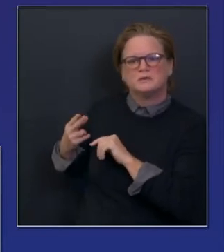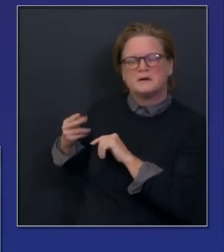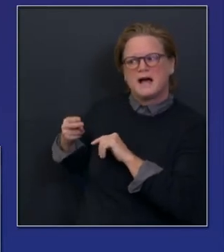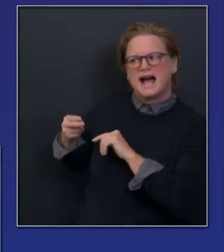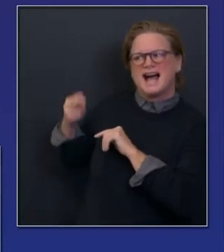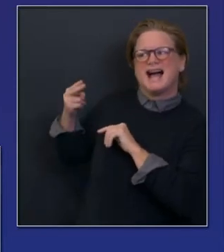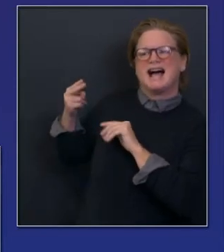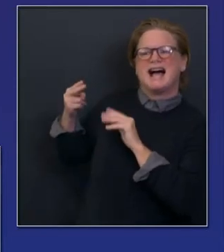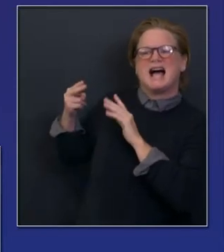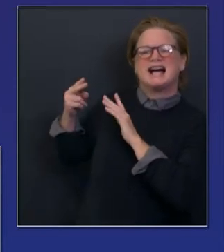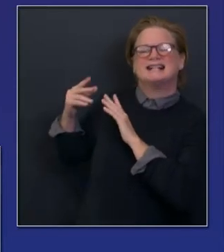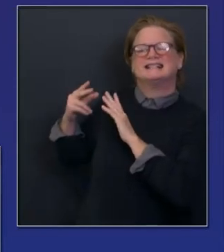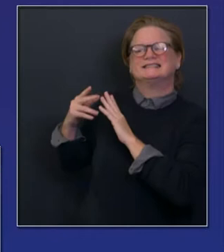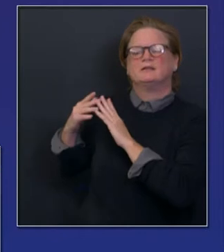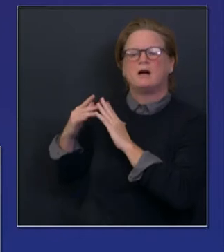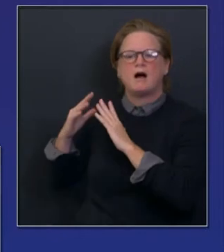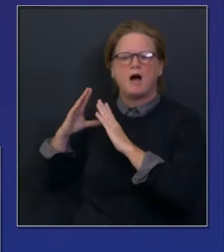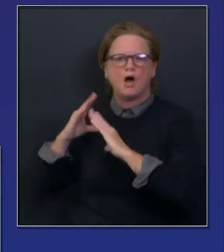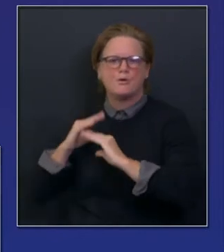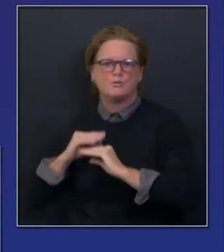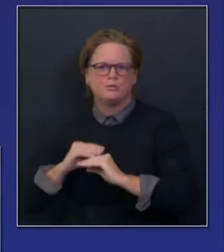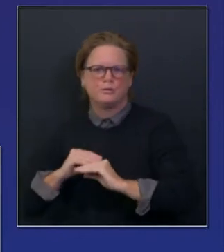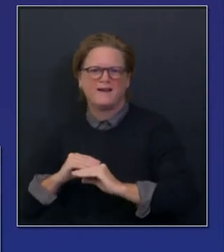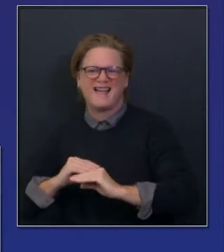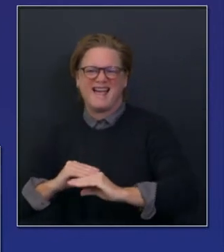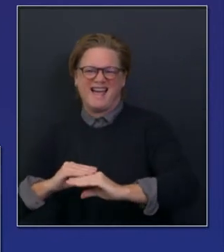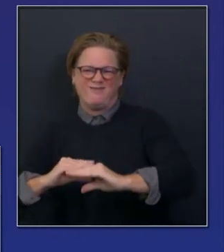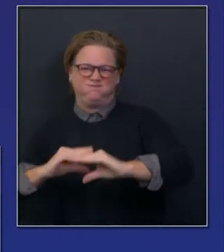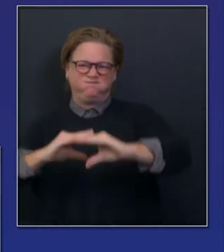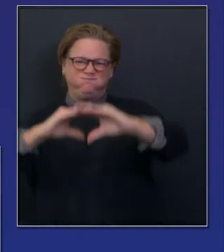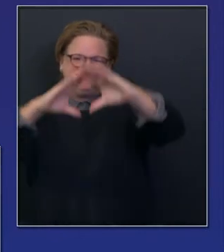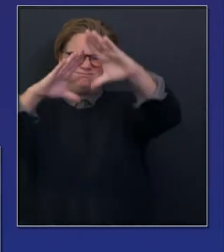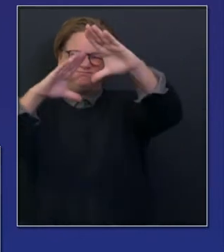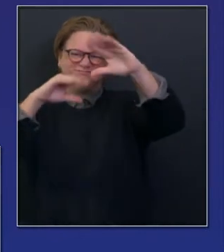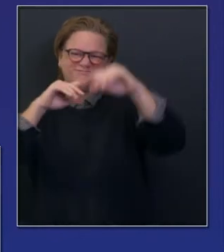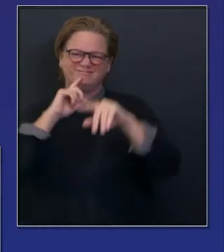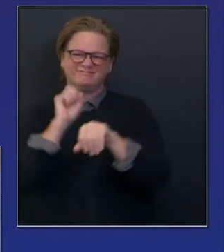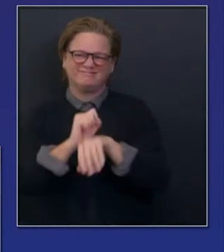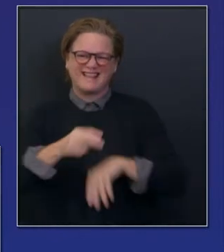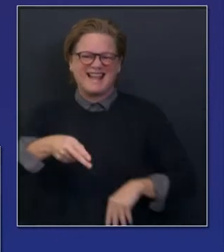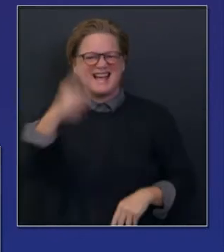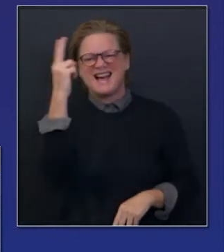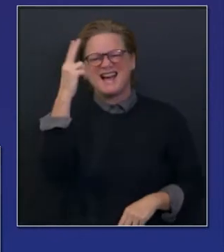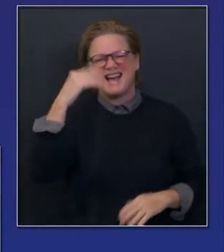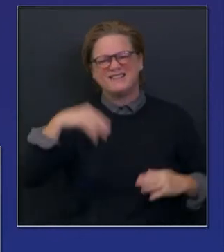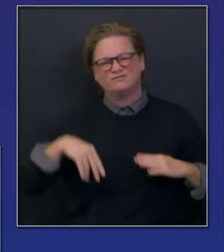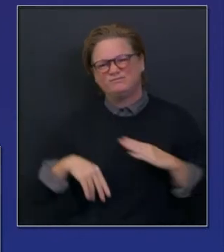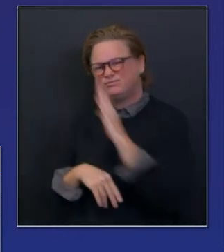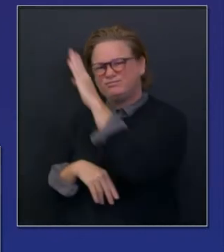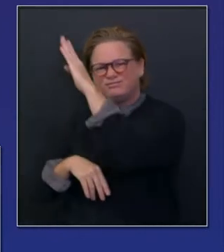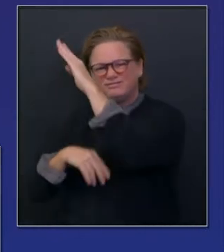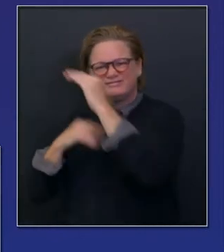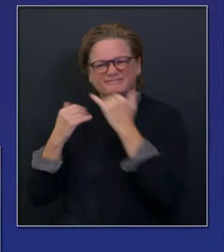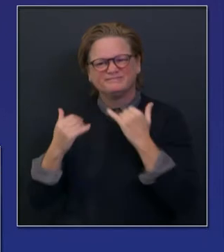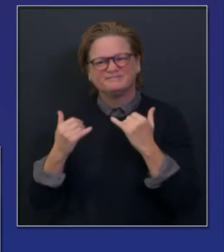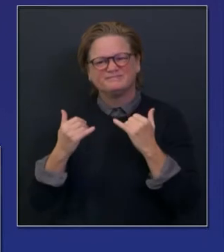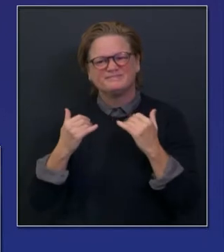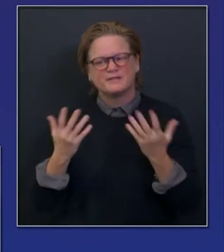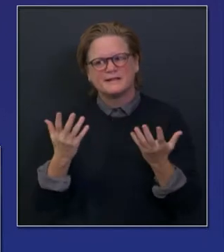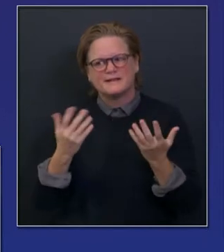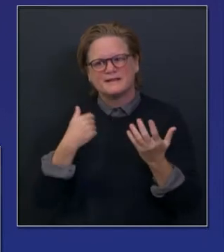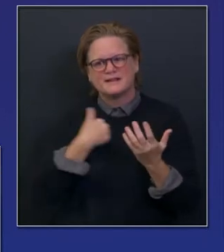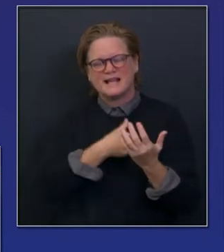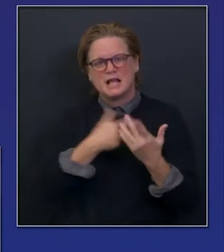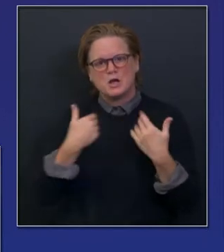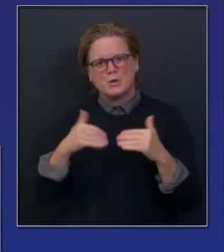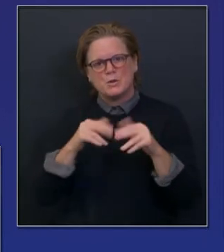estaba propagando asintomáticamente. Por eso tuvimos ese índice alto al inicio y vimos que se aplanó